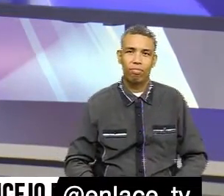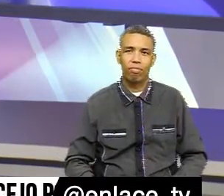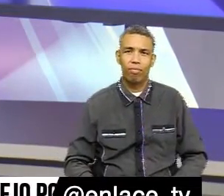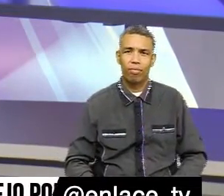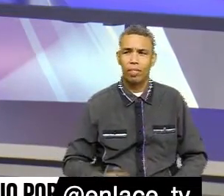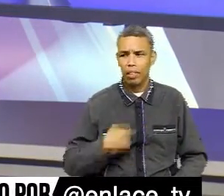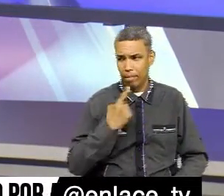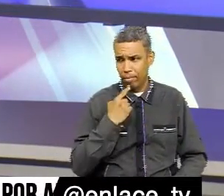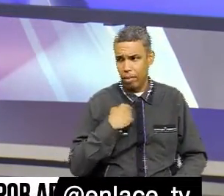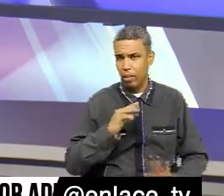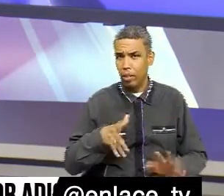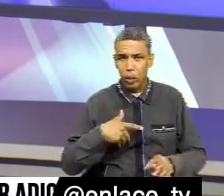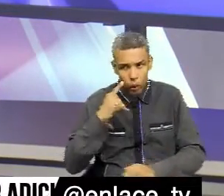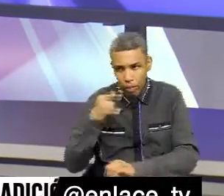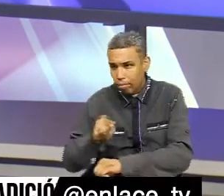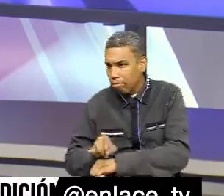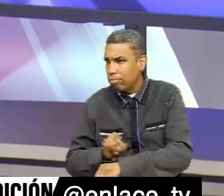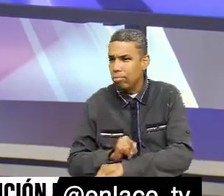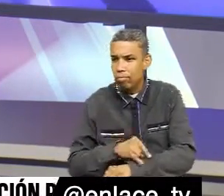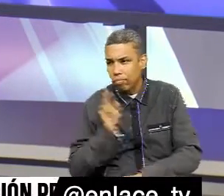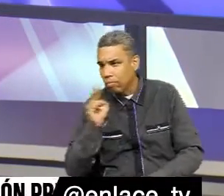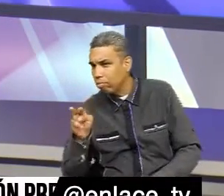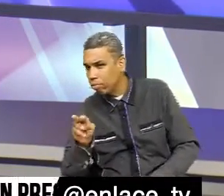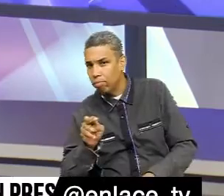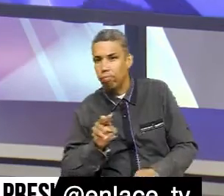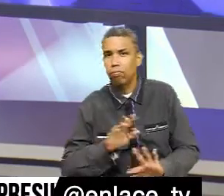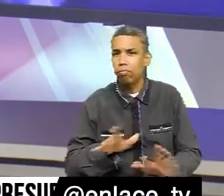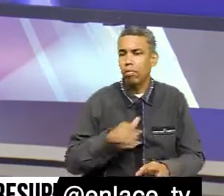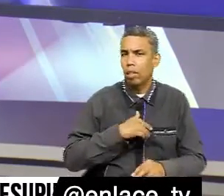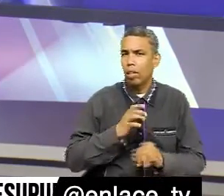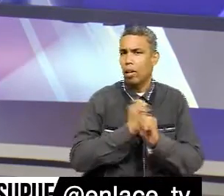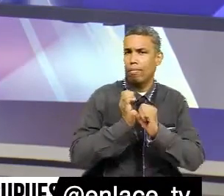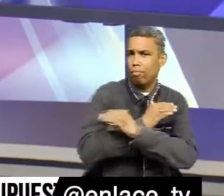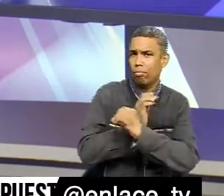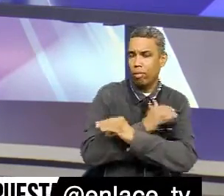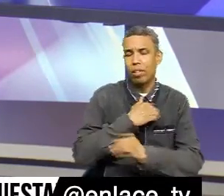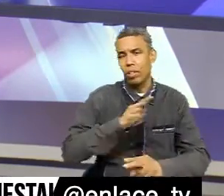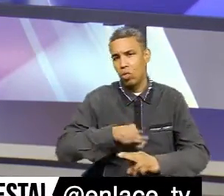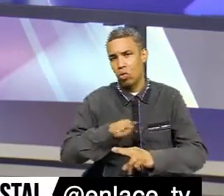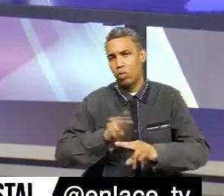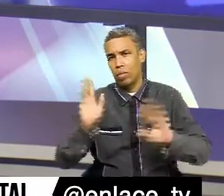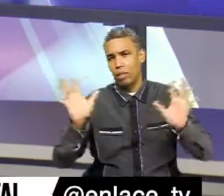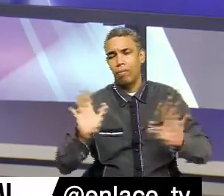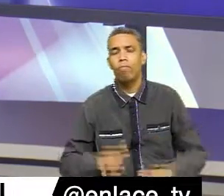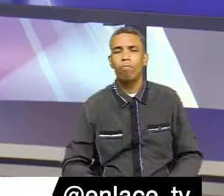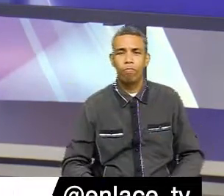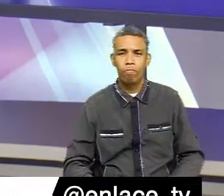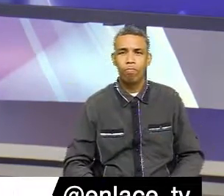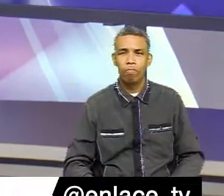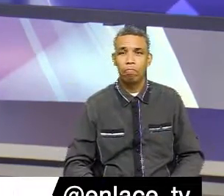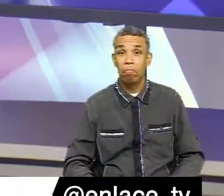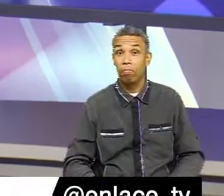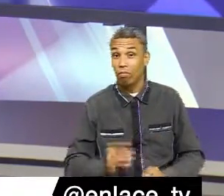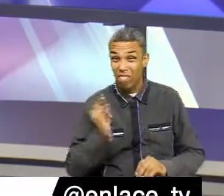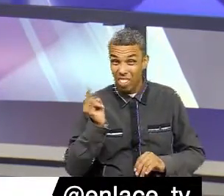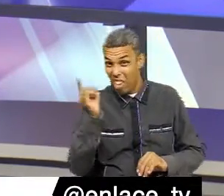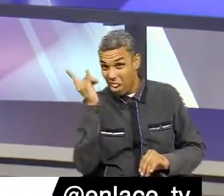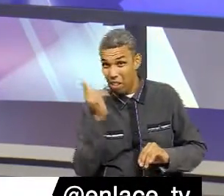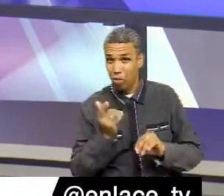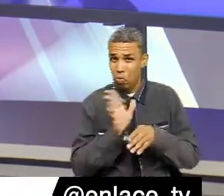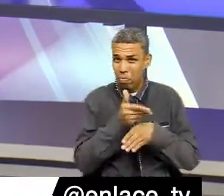la ciudad han estado muy pendientes de facilitar la movilidad a los usuarios de la vía en este sector. Así que, Esther, estaremos muy pendientes